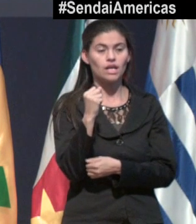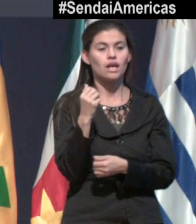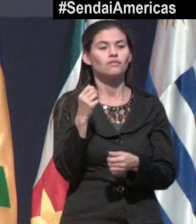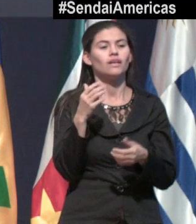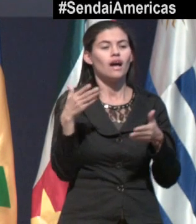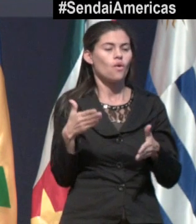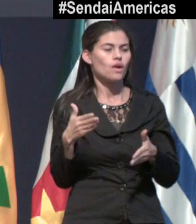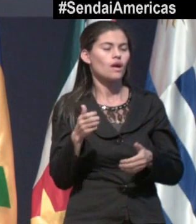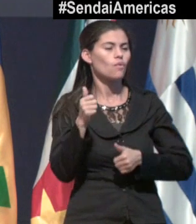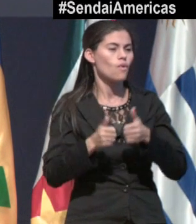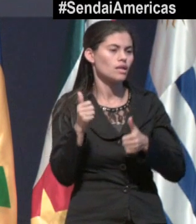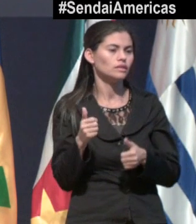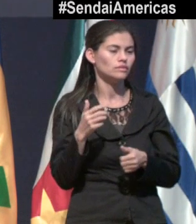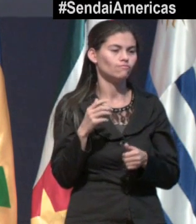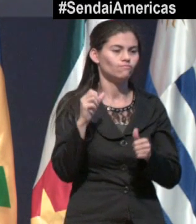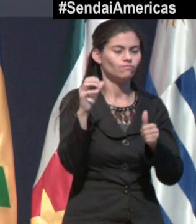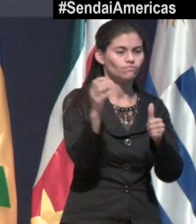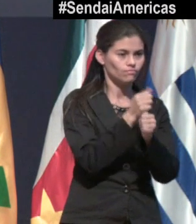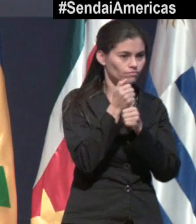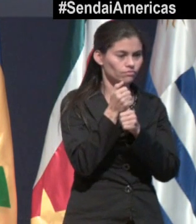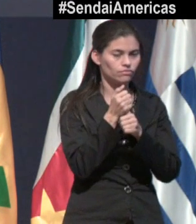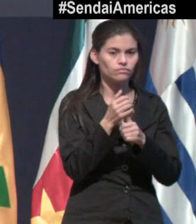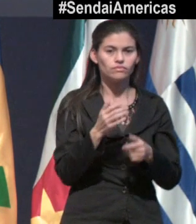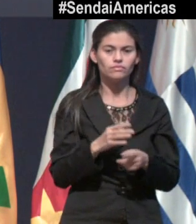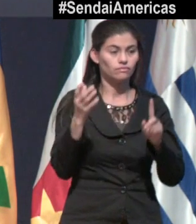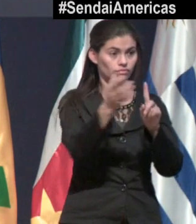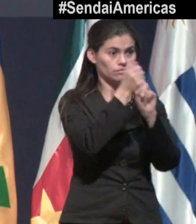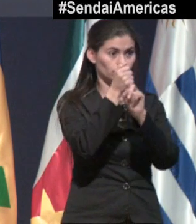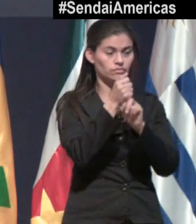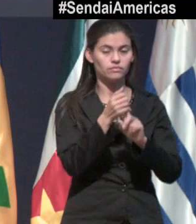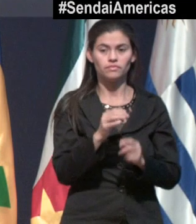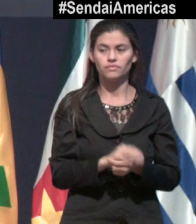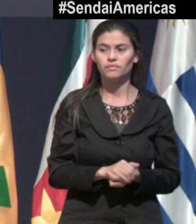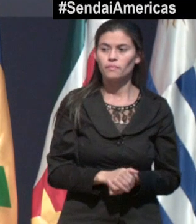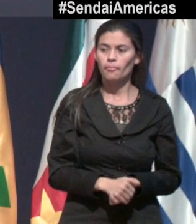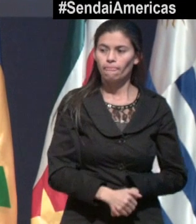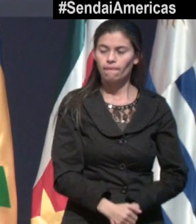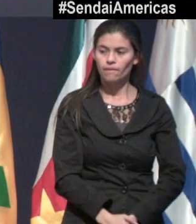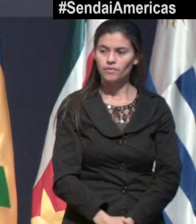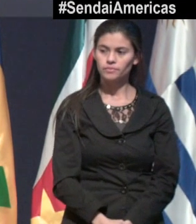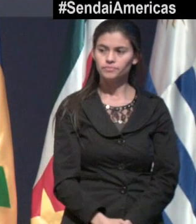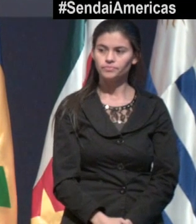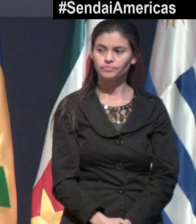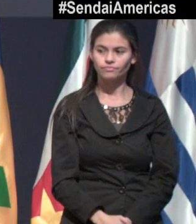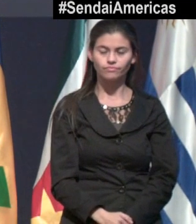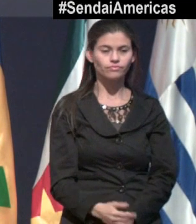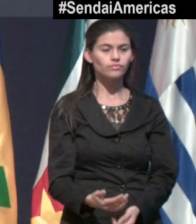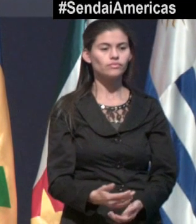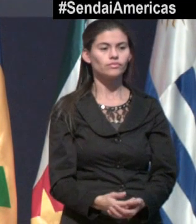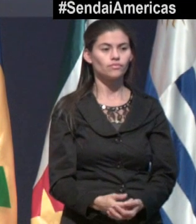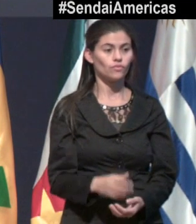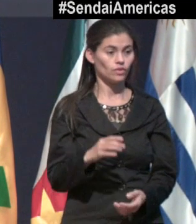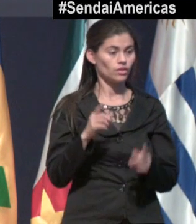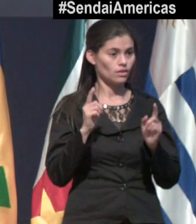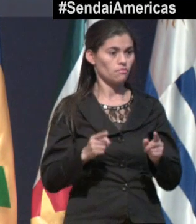el problema aquí es que, bueno, uno puede, nuevamente, pensando que los PEDERs no vienen así, lo